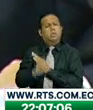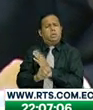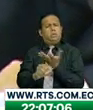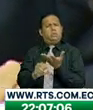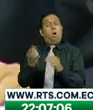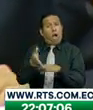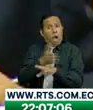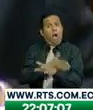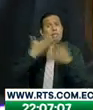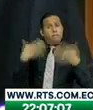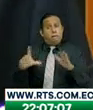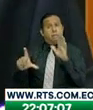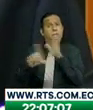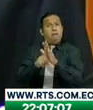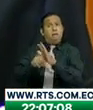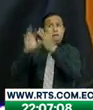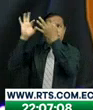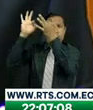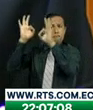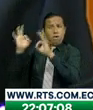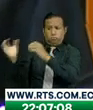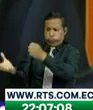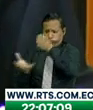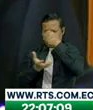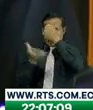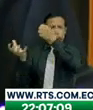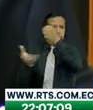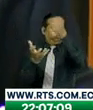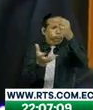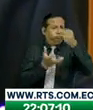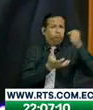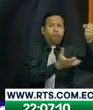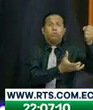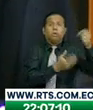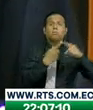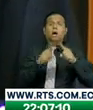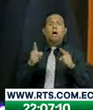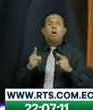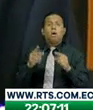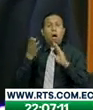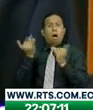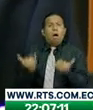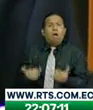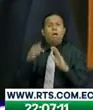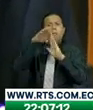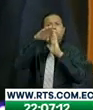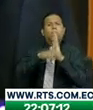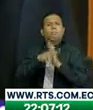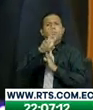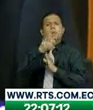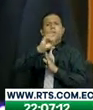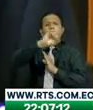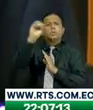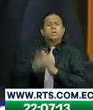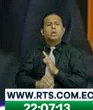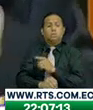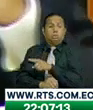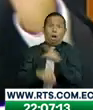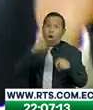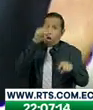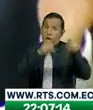nuestras asignaciones, que habrán alcaldías prácticamente que van a liquidar, que no tendrán recursos para